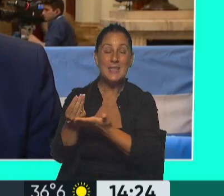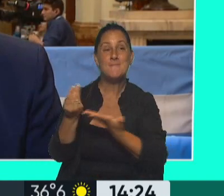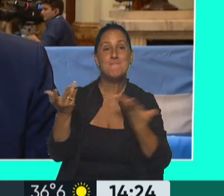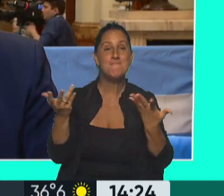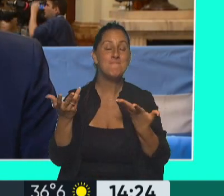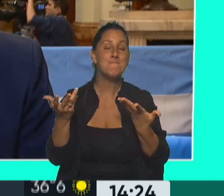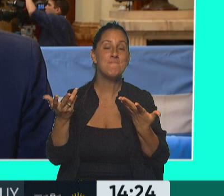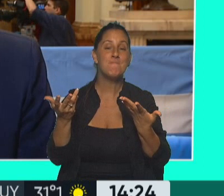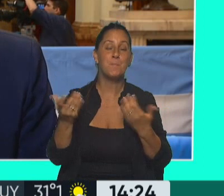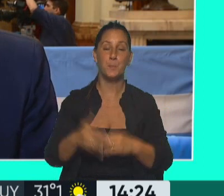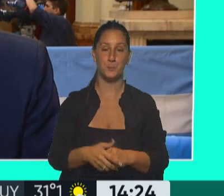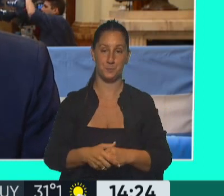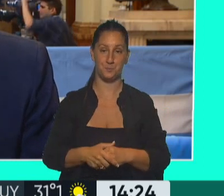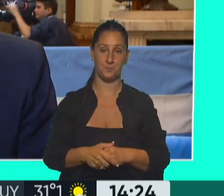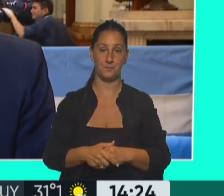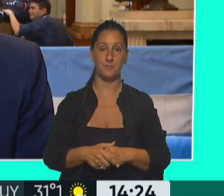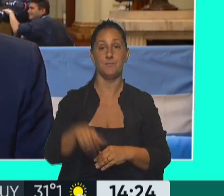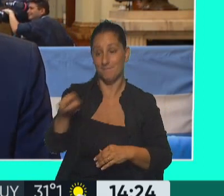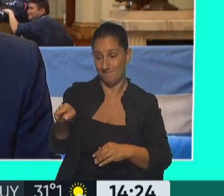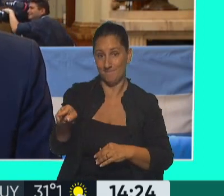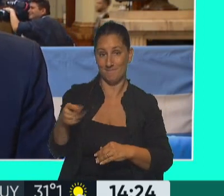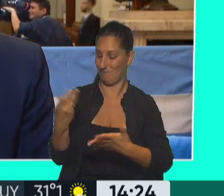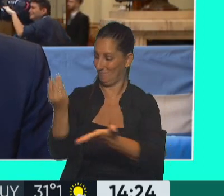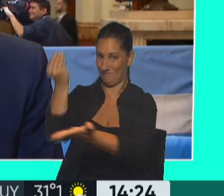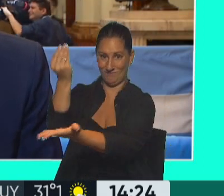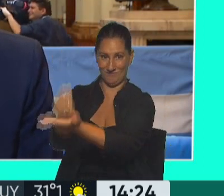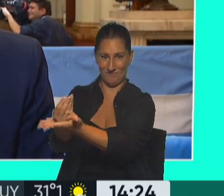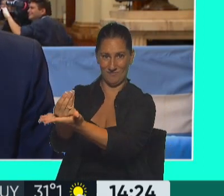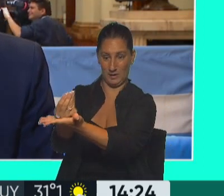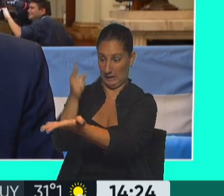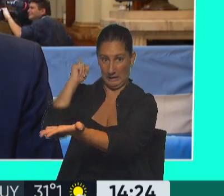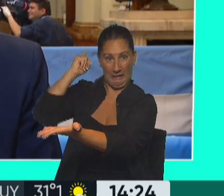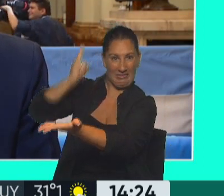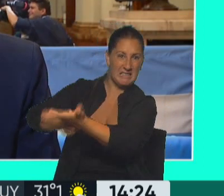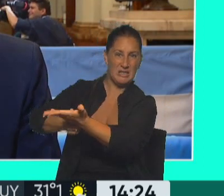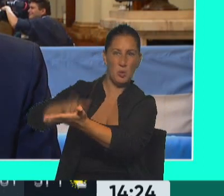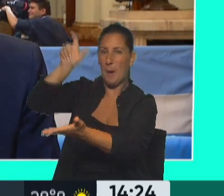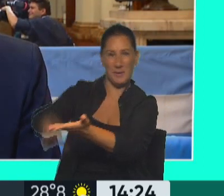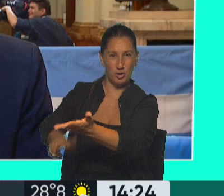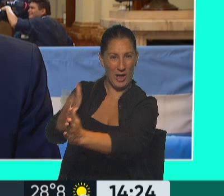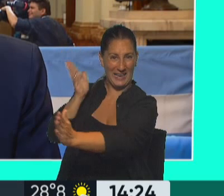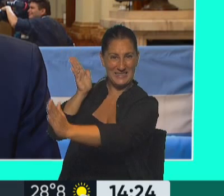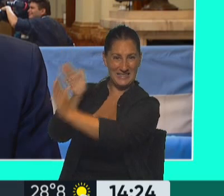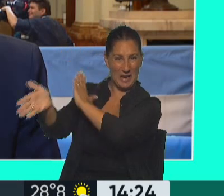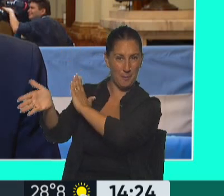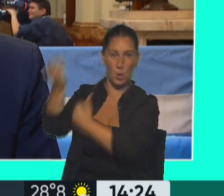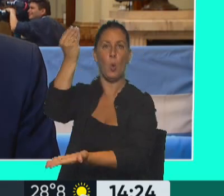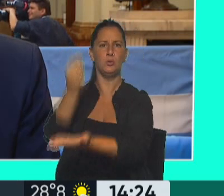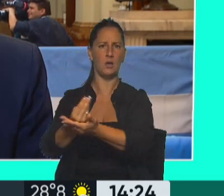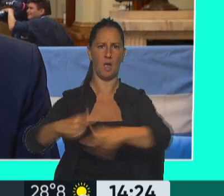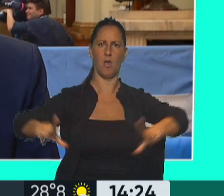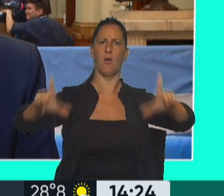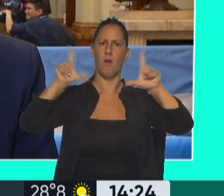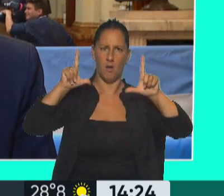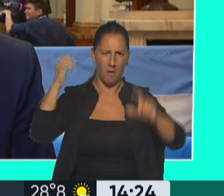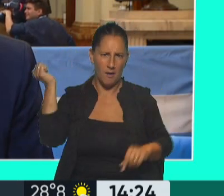siendo una persona que te elija y te ponga por decreto Pepín Simón, prófugo en Uruguay, y tenés que tener la cara de piedra. Creo